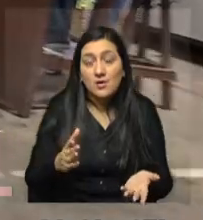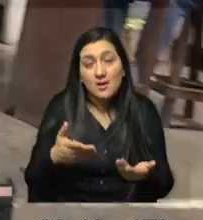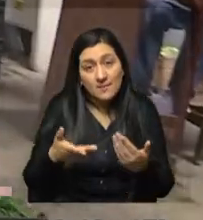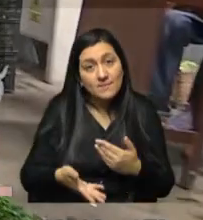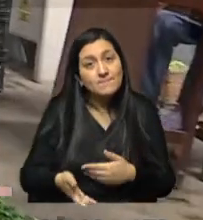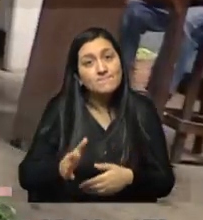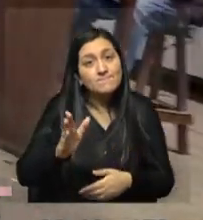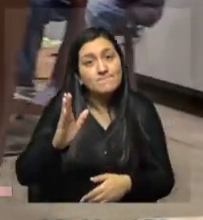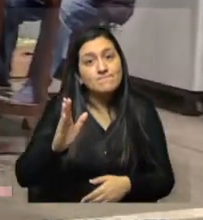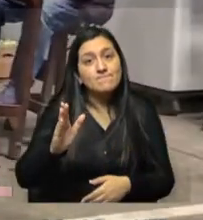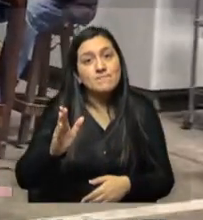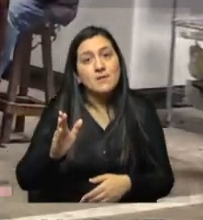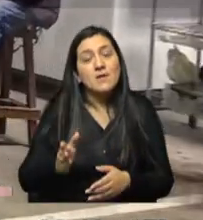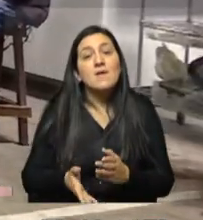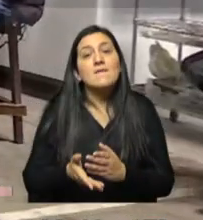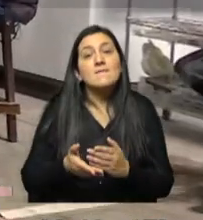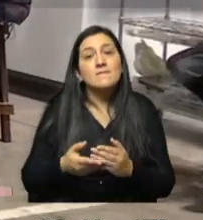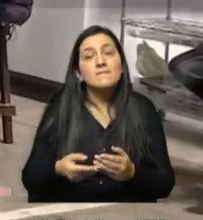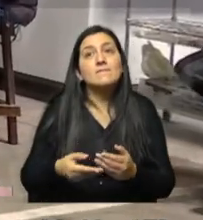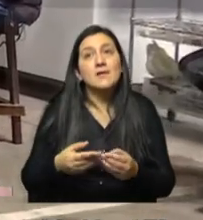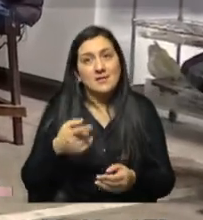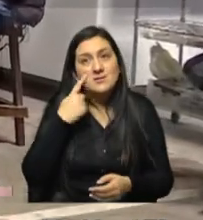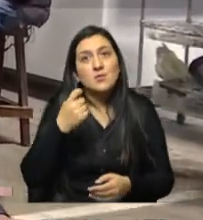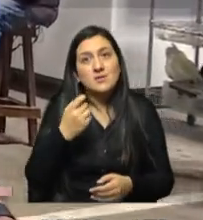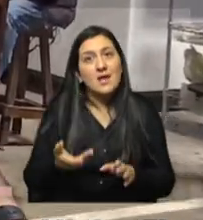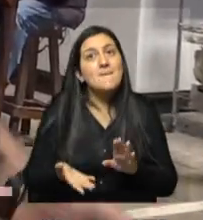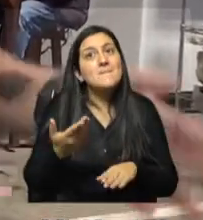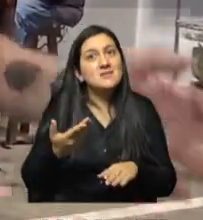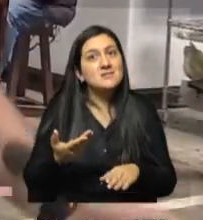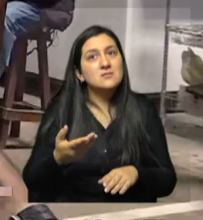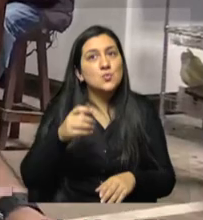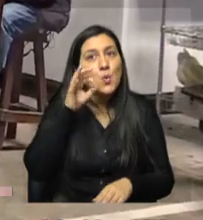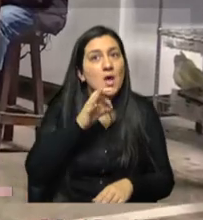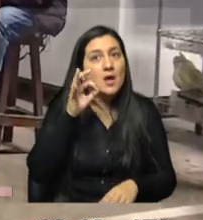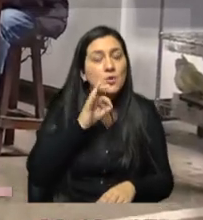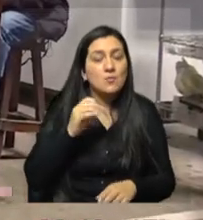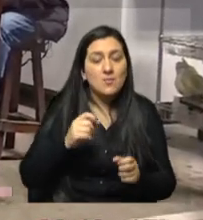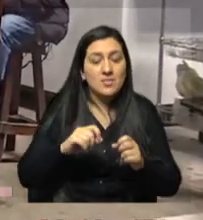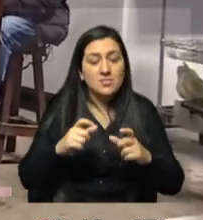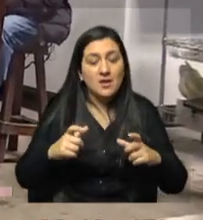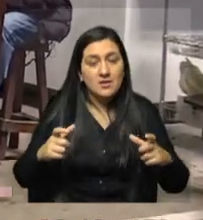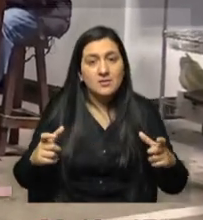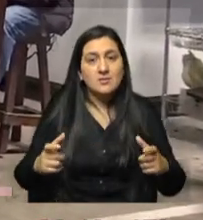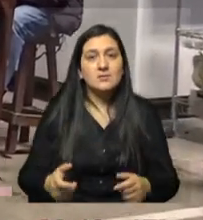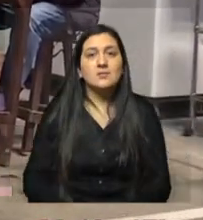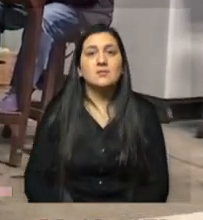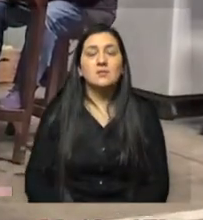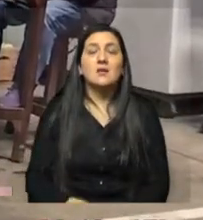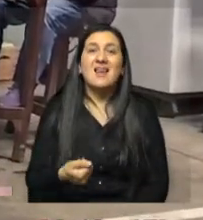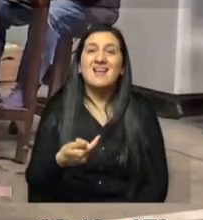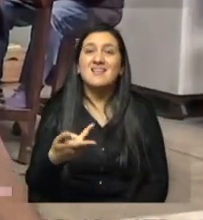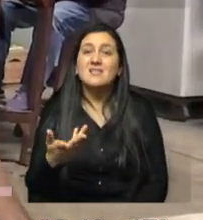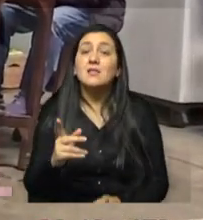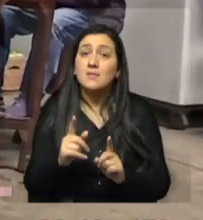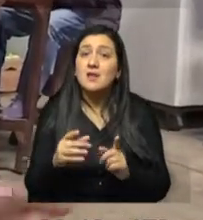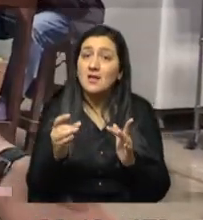empezar a notarse mucho más, a ganar protagonismo, va a aumentar lo que es la cantidad, su